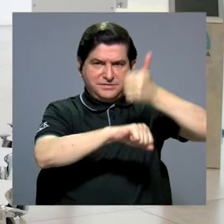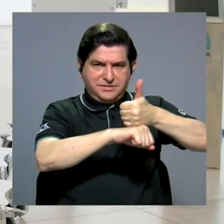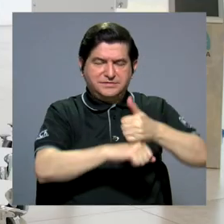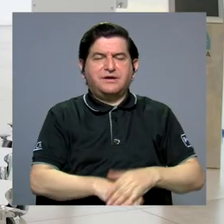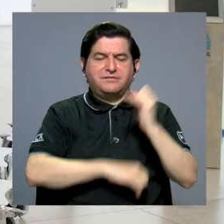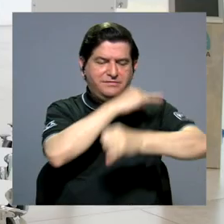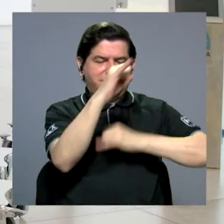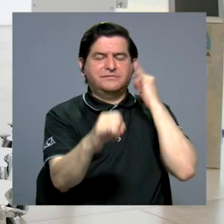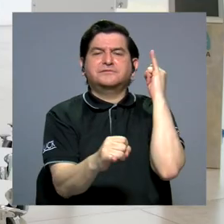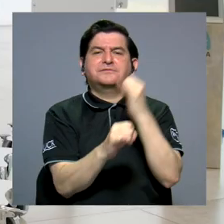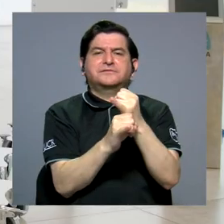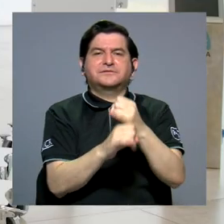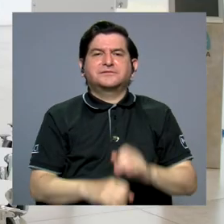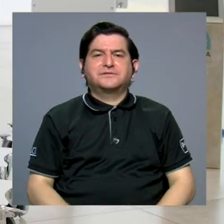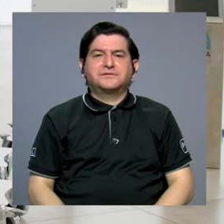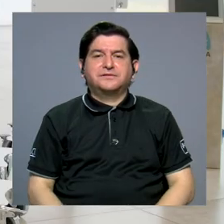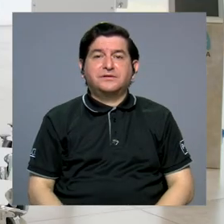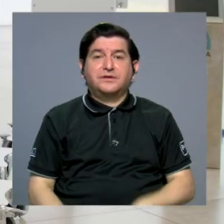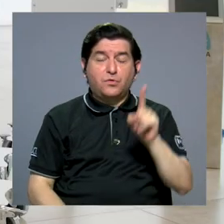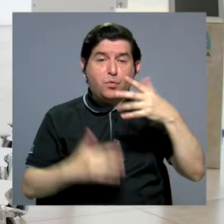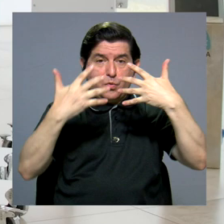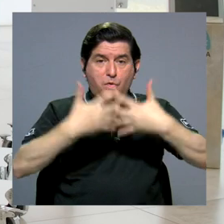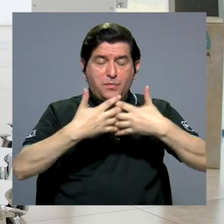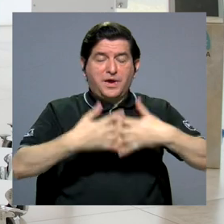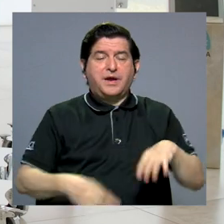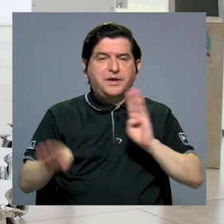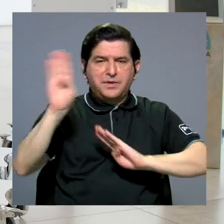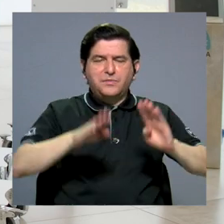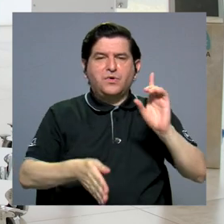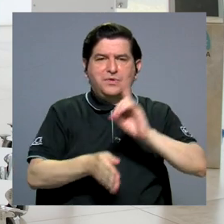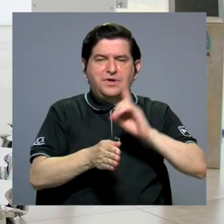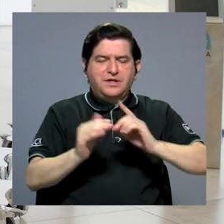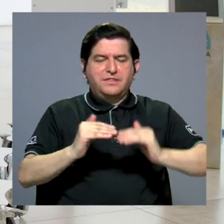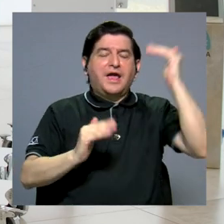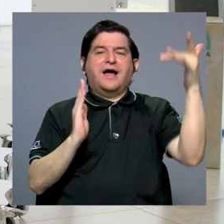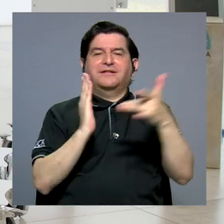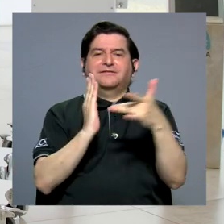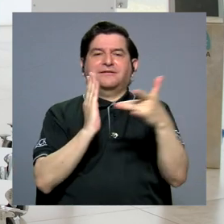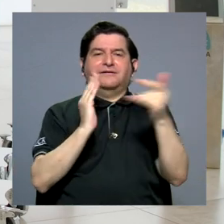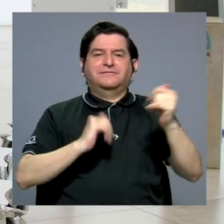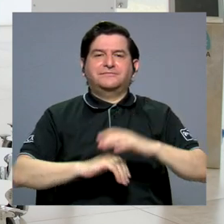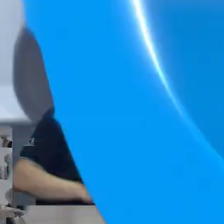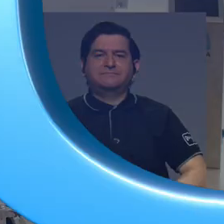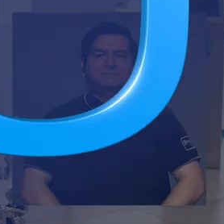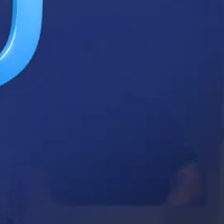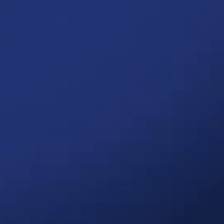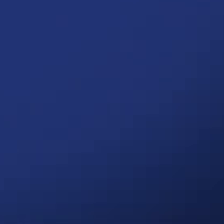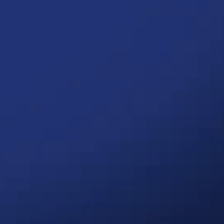establecidos a nivel internacional para un dispositivo biomédico de alta tecnología.